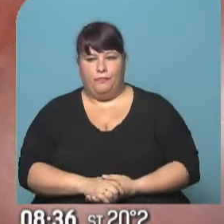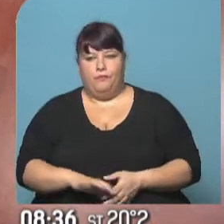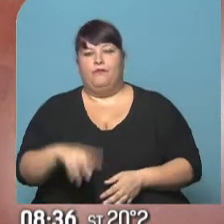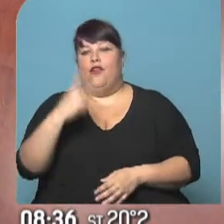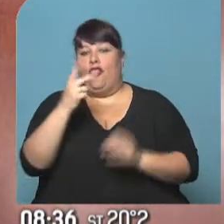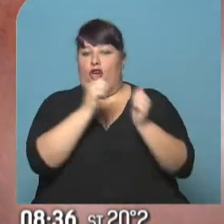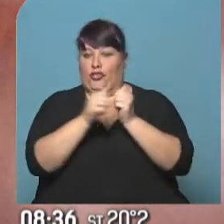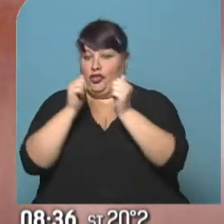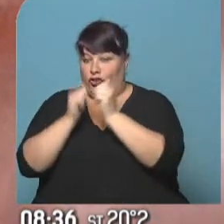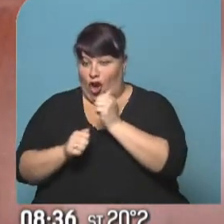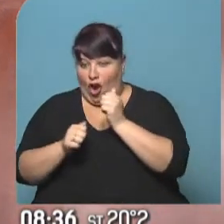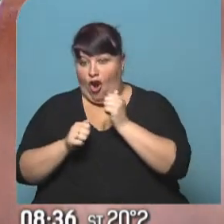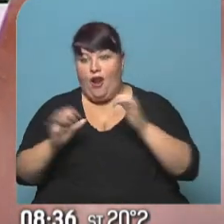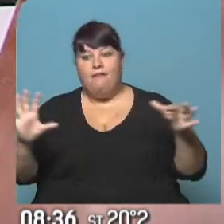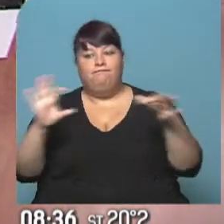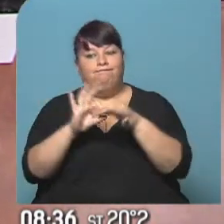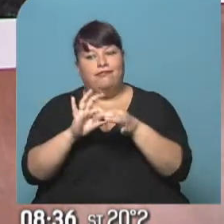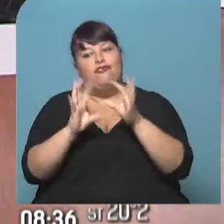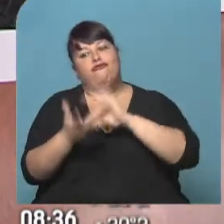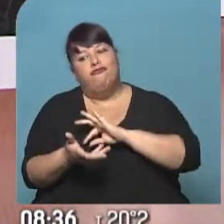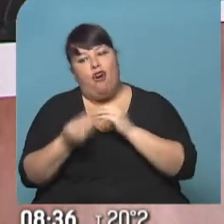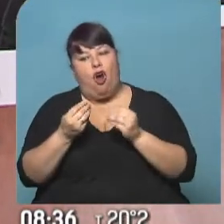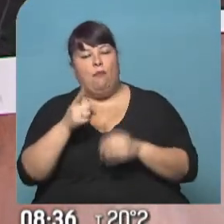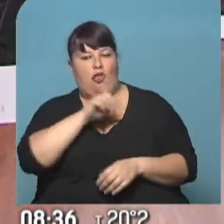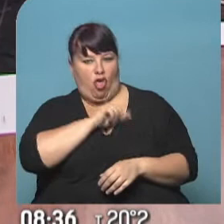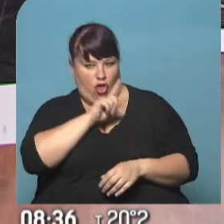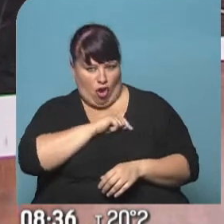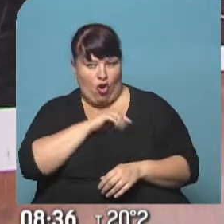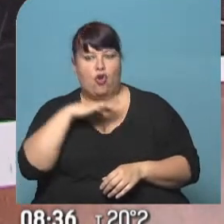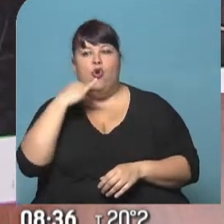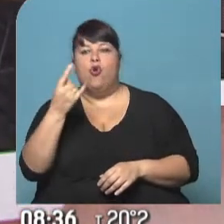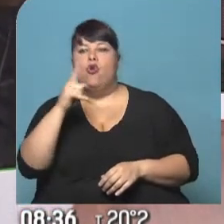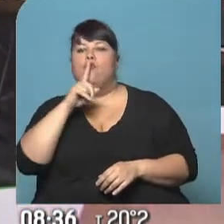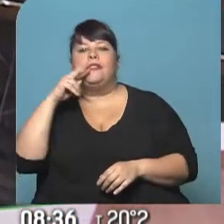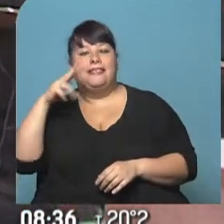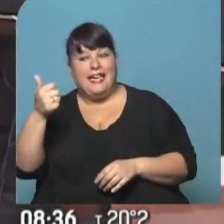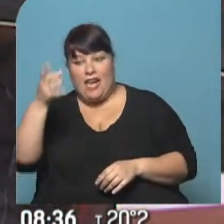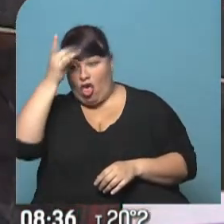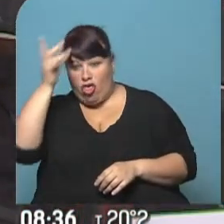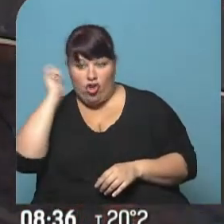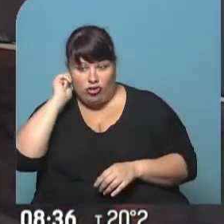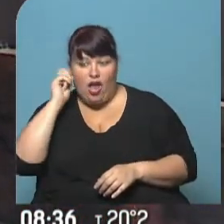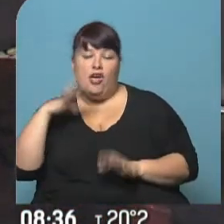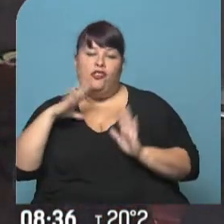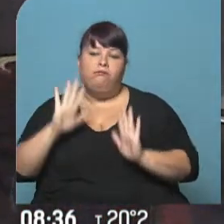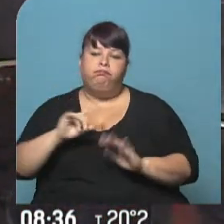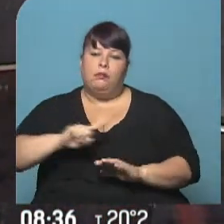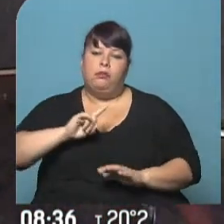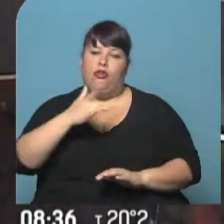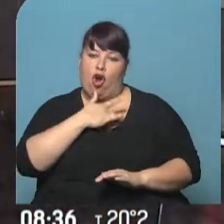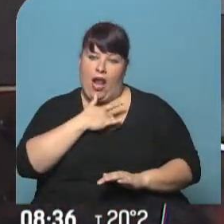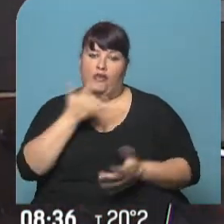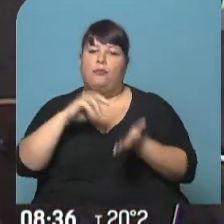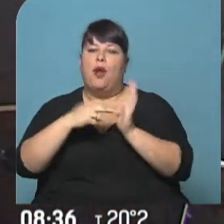Bueno, dos historias que están unidas de alguna manera por el dolor. La de Justina, que tiene 12 años y sigue esperando un corazón, tiene